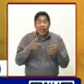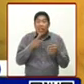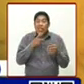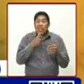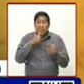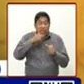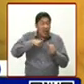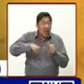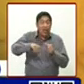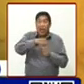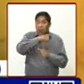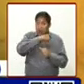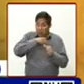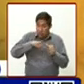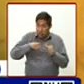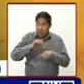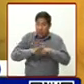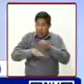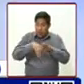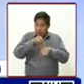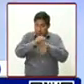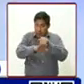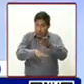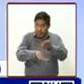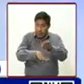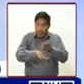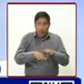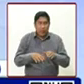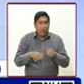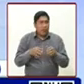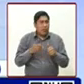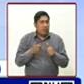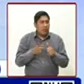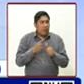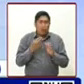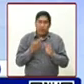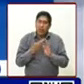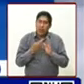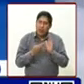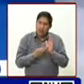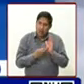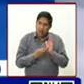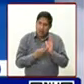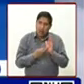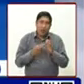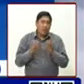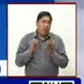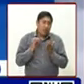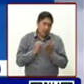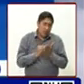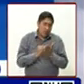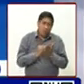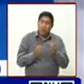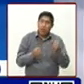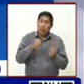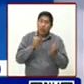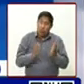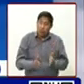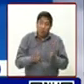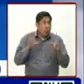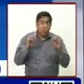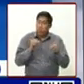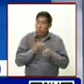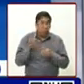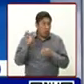los que están alrededor caminando. Que es una de las primeras reglas. Claro, que pero tienes es que muchos conductores no lo cumplen. Cuando estás al